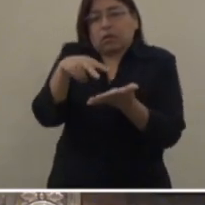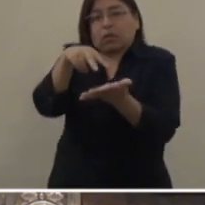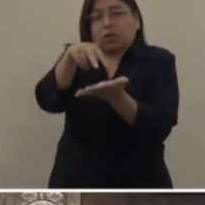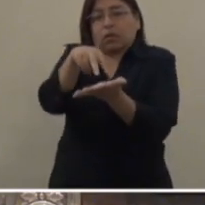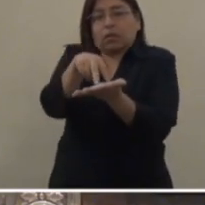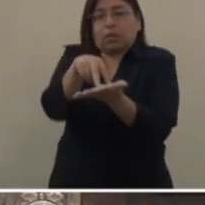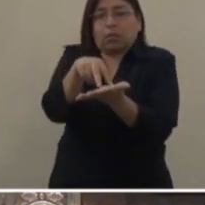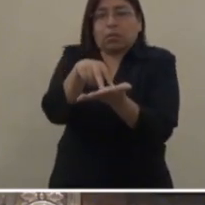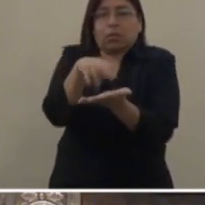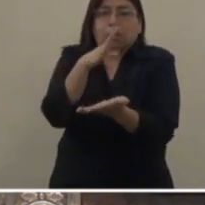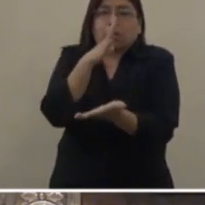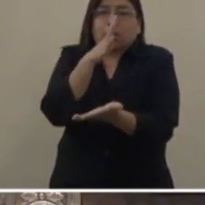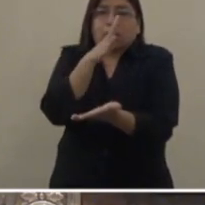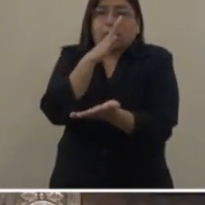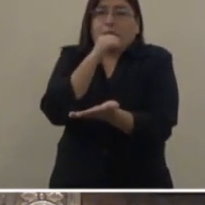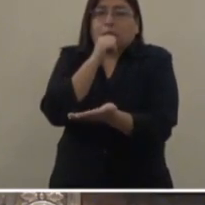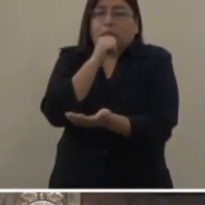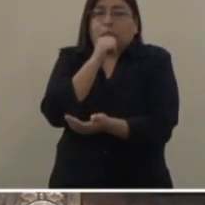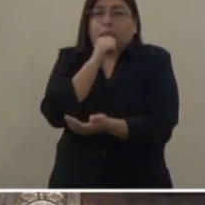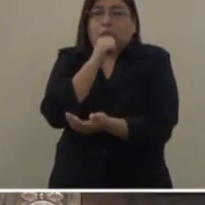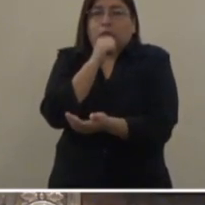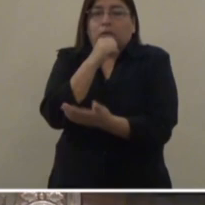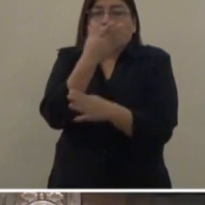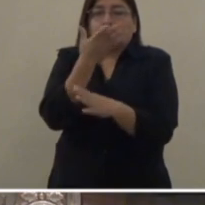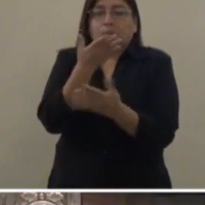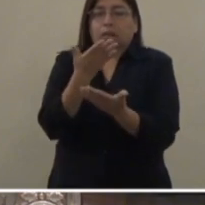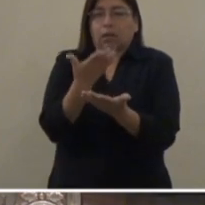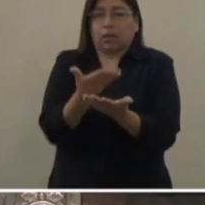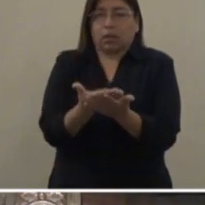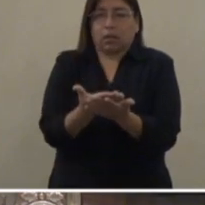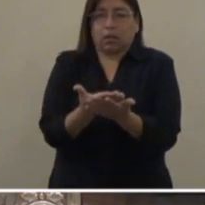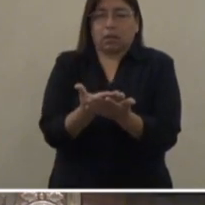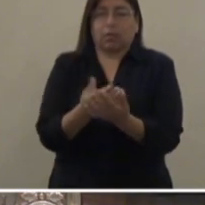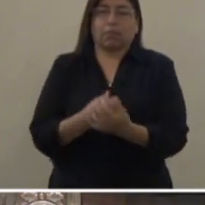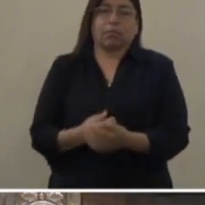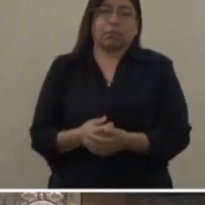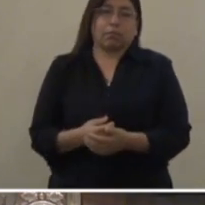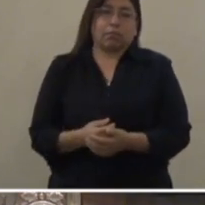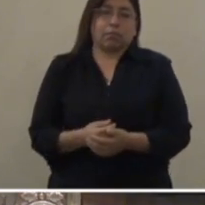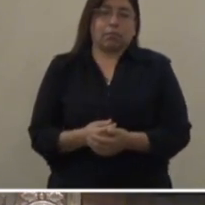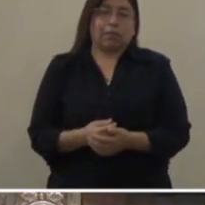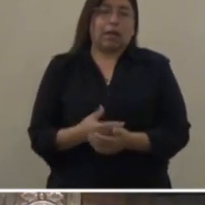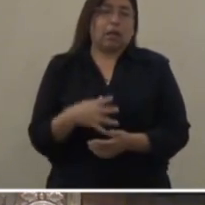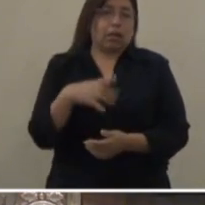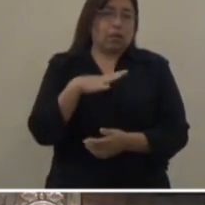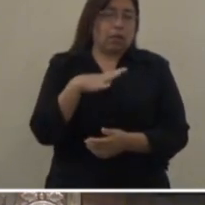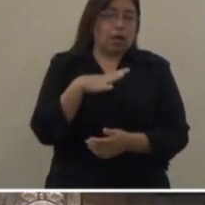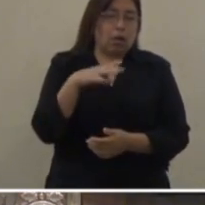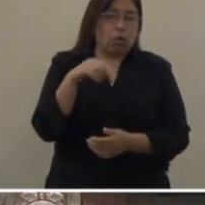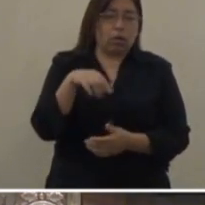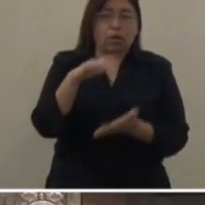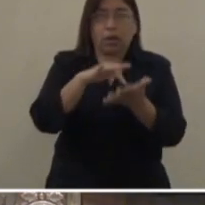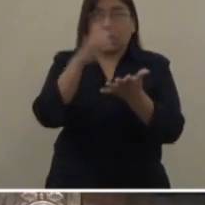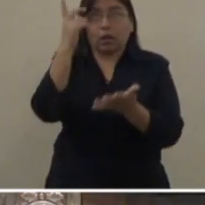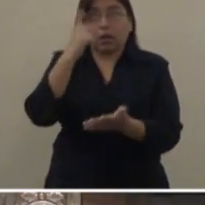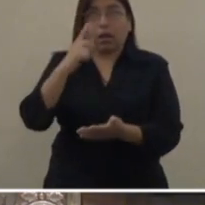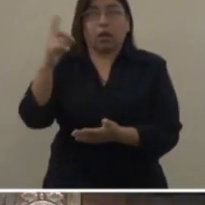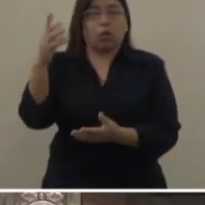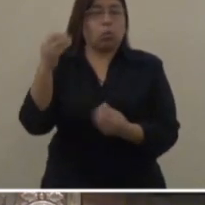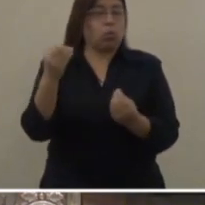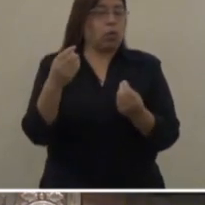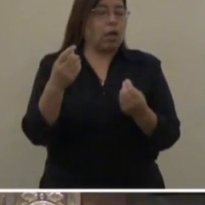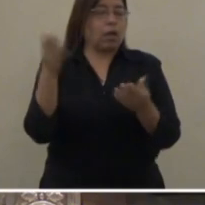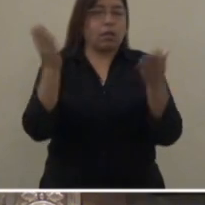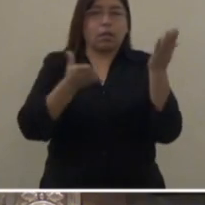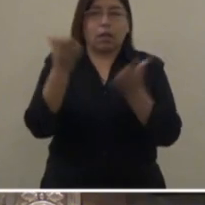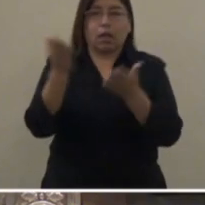y no pueden descansar un poco, dado que hoy, gracias a Dios, muchos han